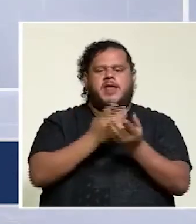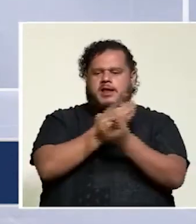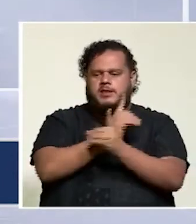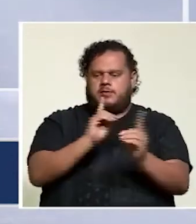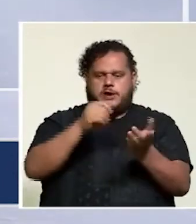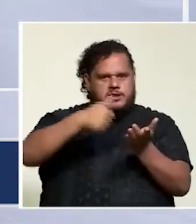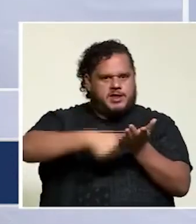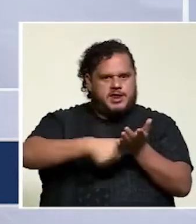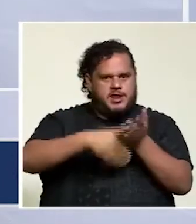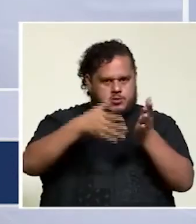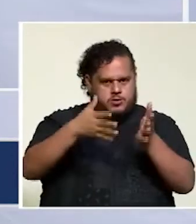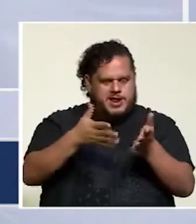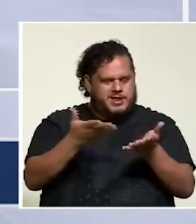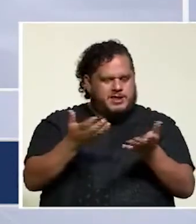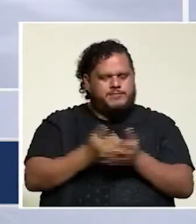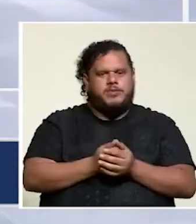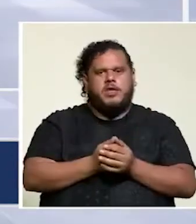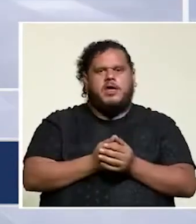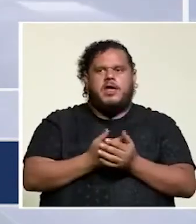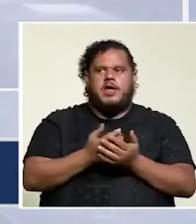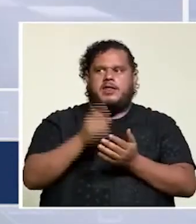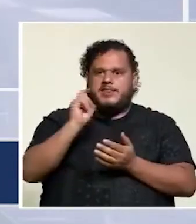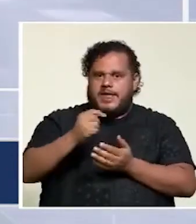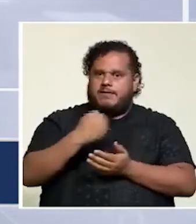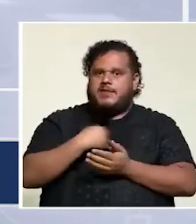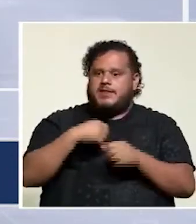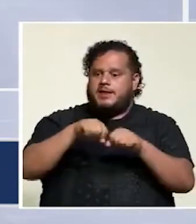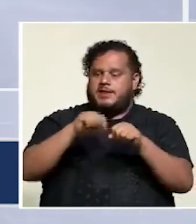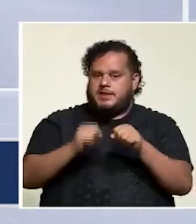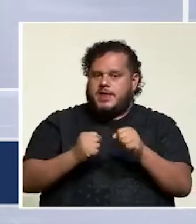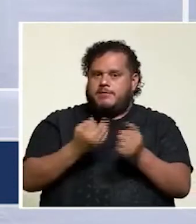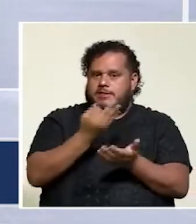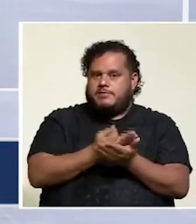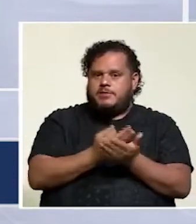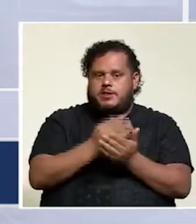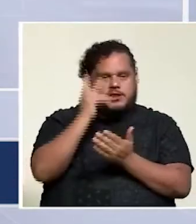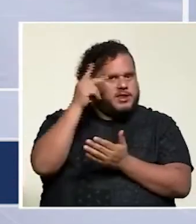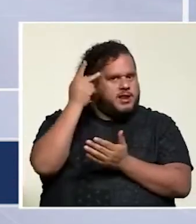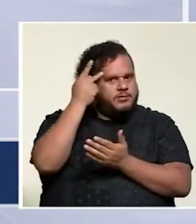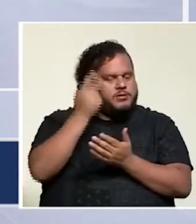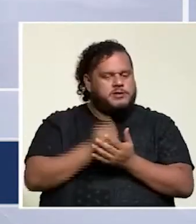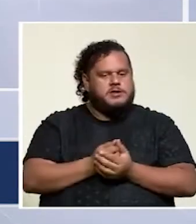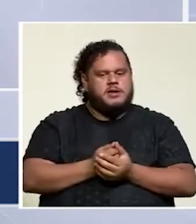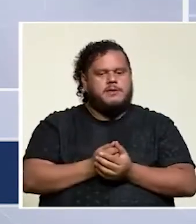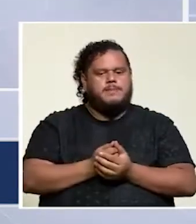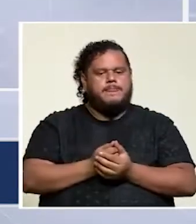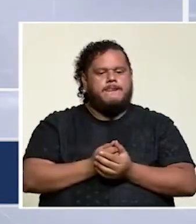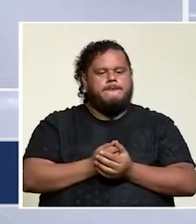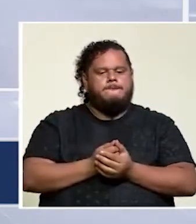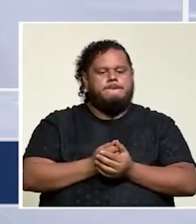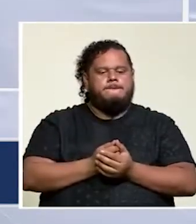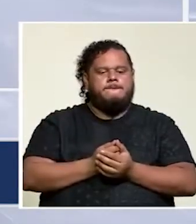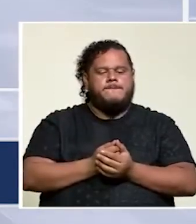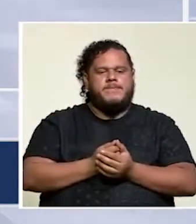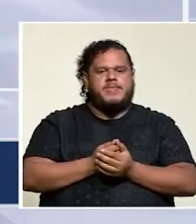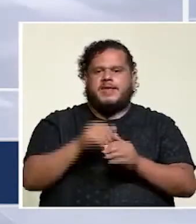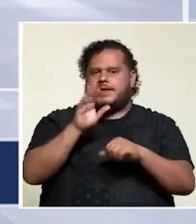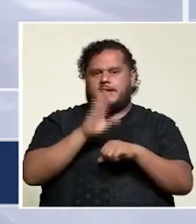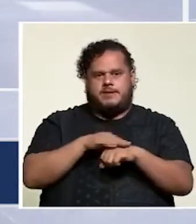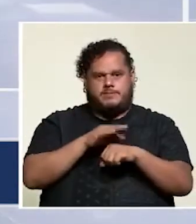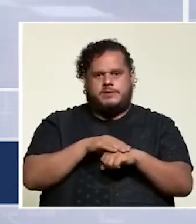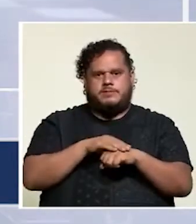aspecto fundamental es tener sistemas de financiamiento de la política, ¿verdad? Que